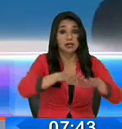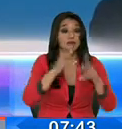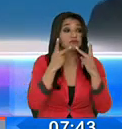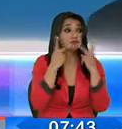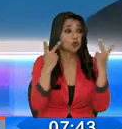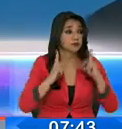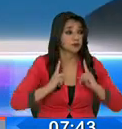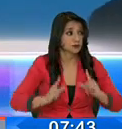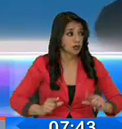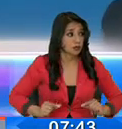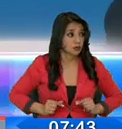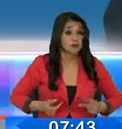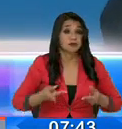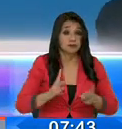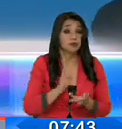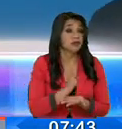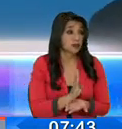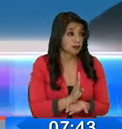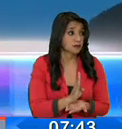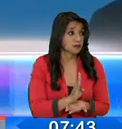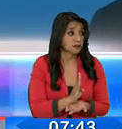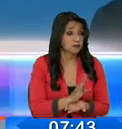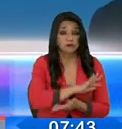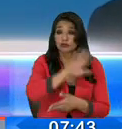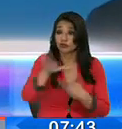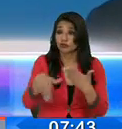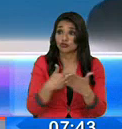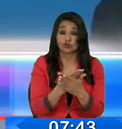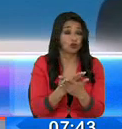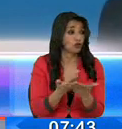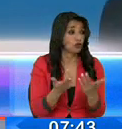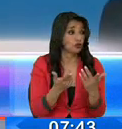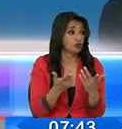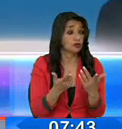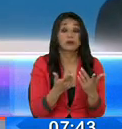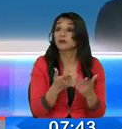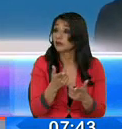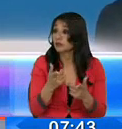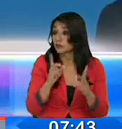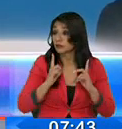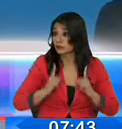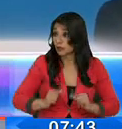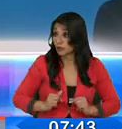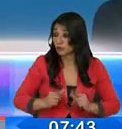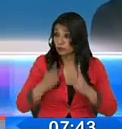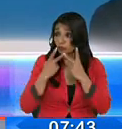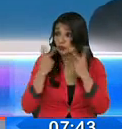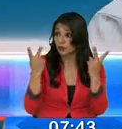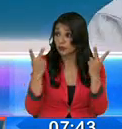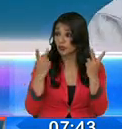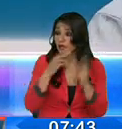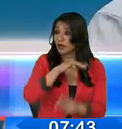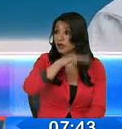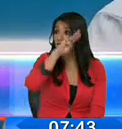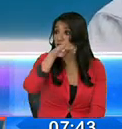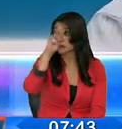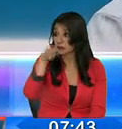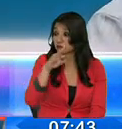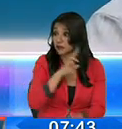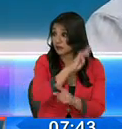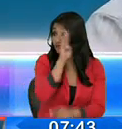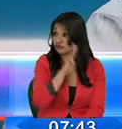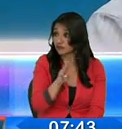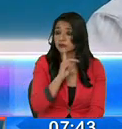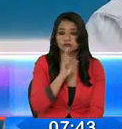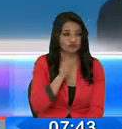eso involucra también al ies y desde luego a toda la red pública de salud pública así que regenta la red integral de salud